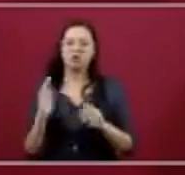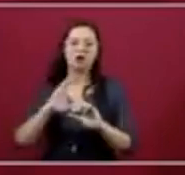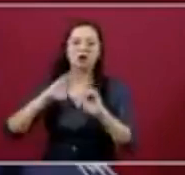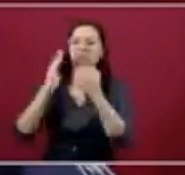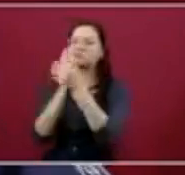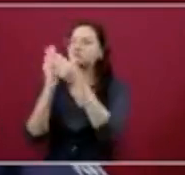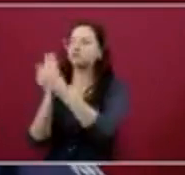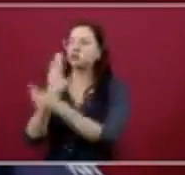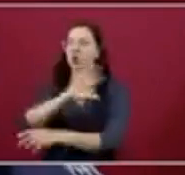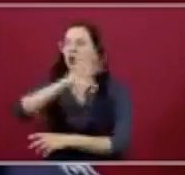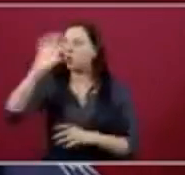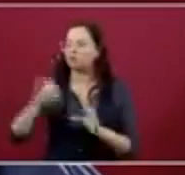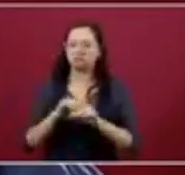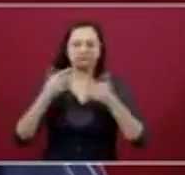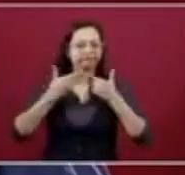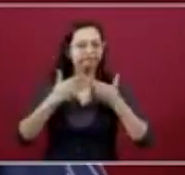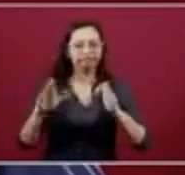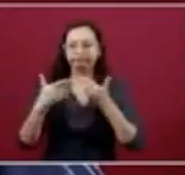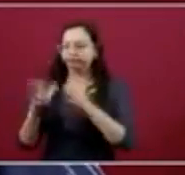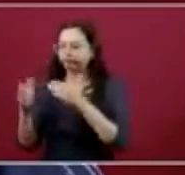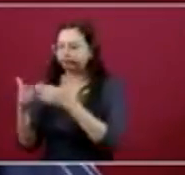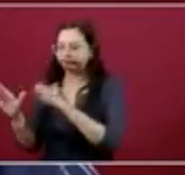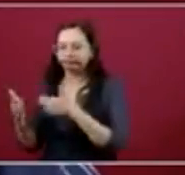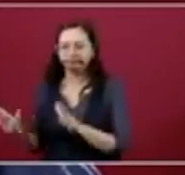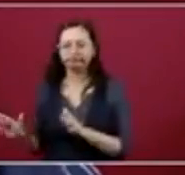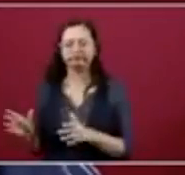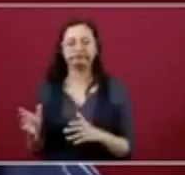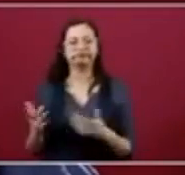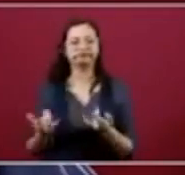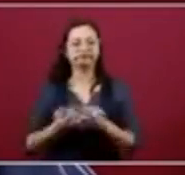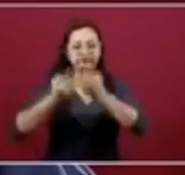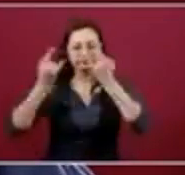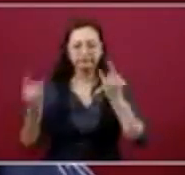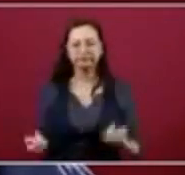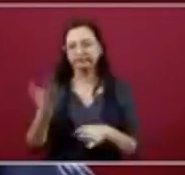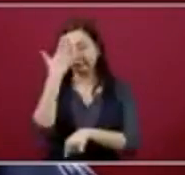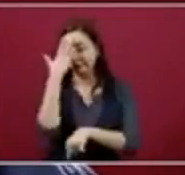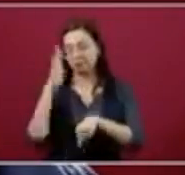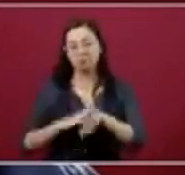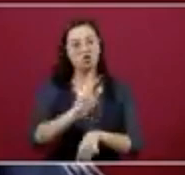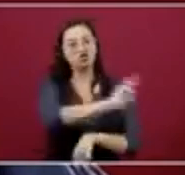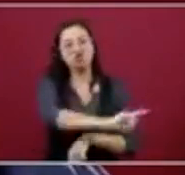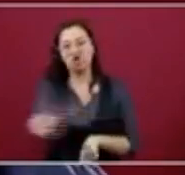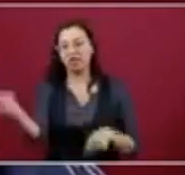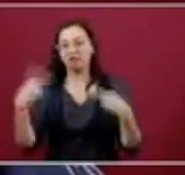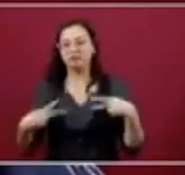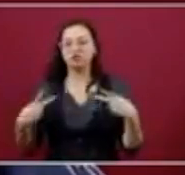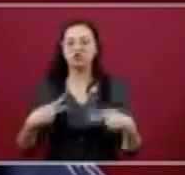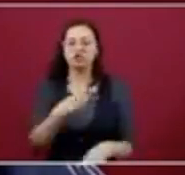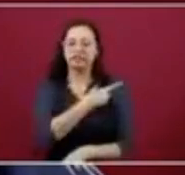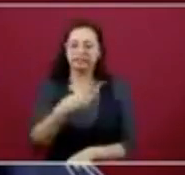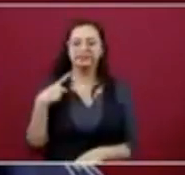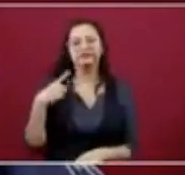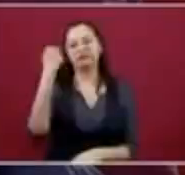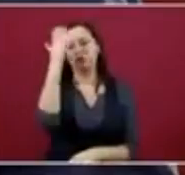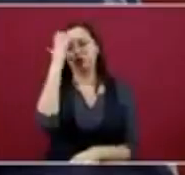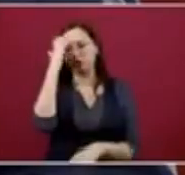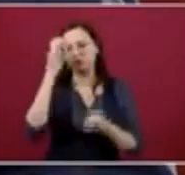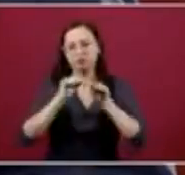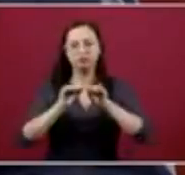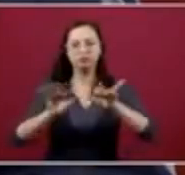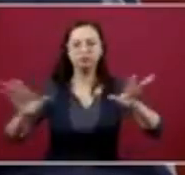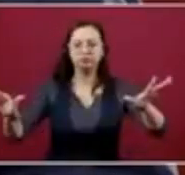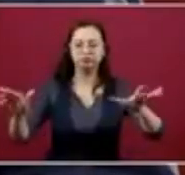que se tengan que abrir. Esta memoria debe de ser conocida por todos. Nadie puede, no